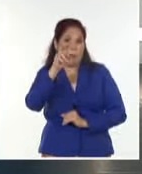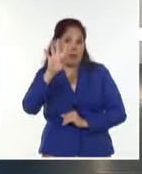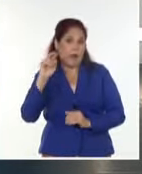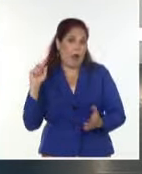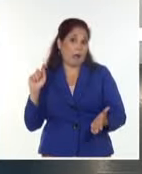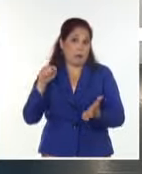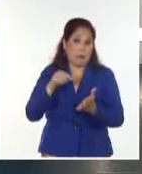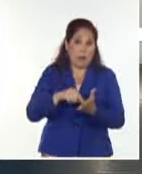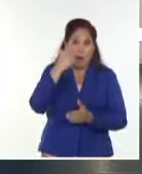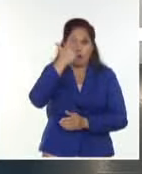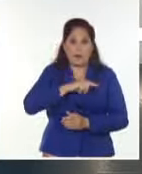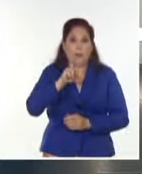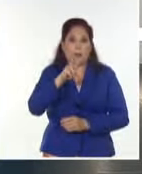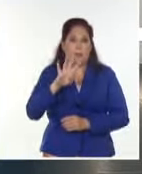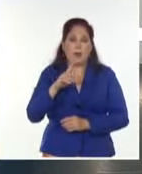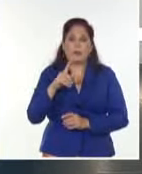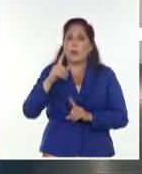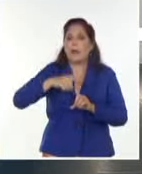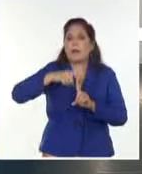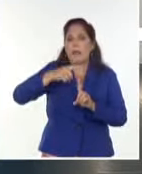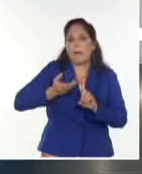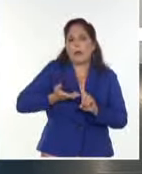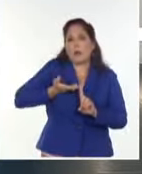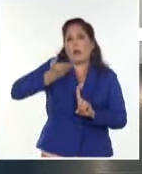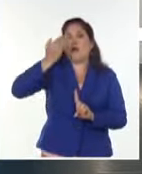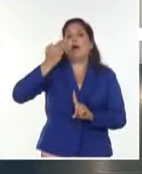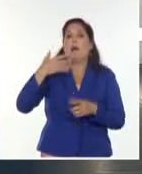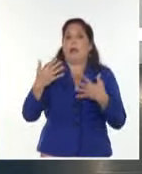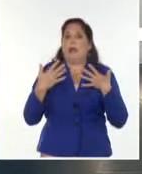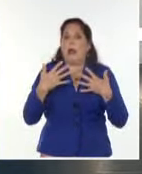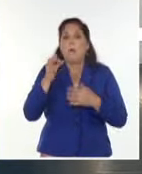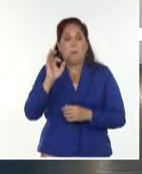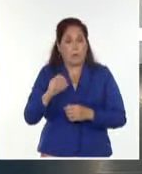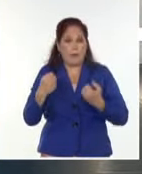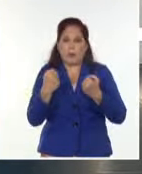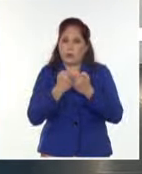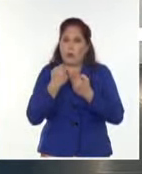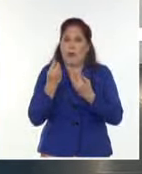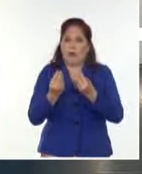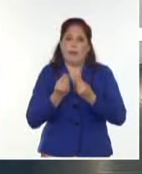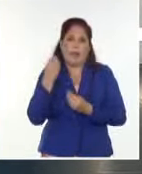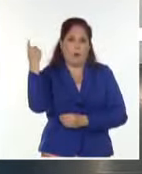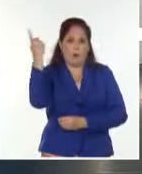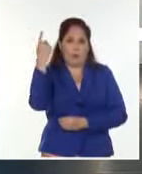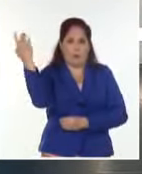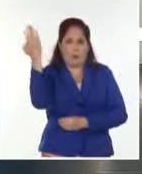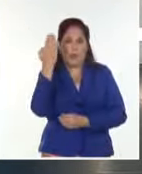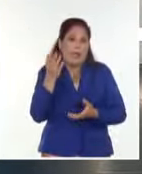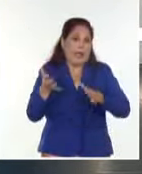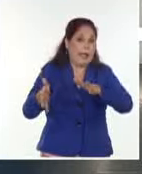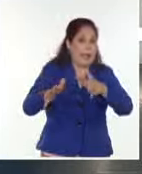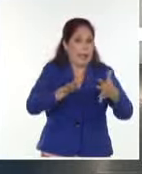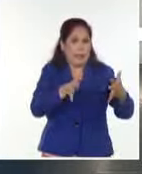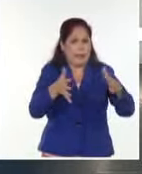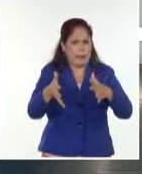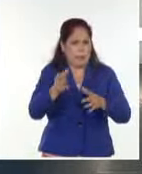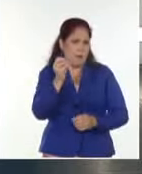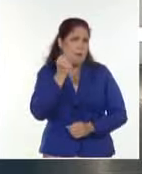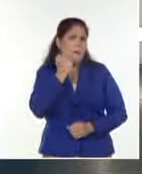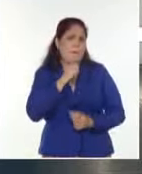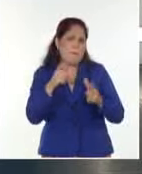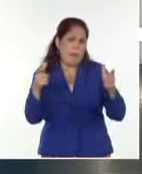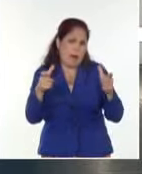de 2024. Ahora bien, Así se ha mantenido durante los últimos meses. ¿es un estimado? ¿Pueden ser un poquito más o un poquito